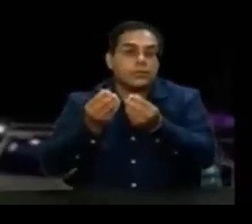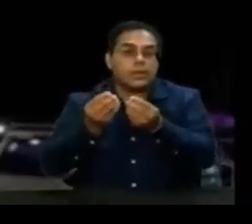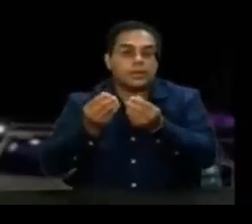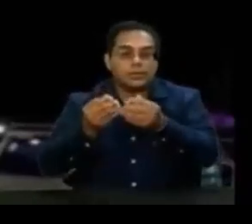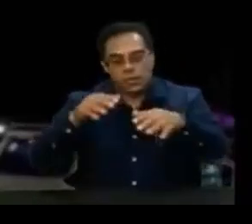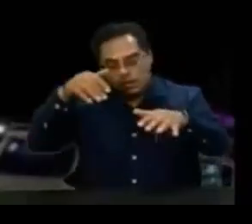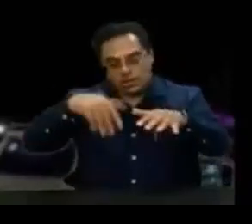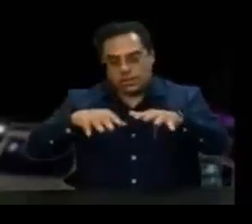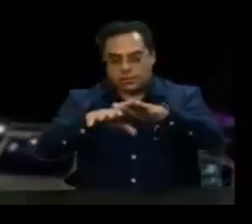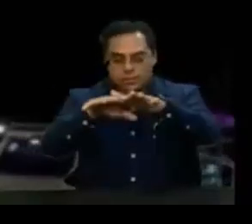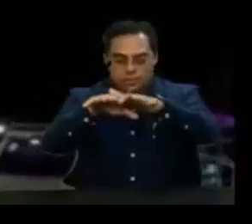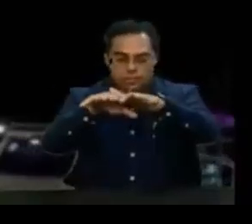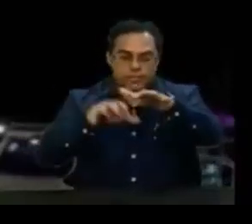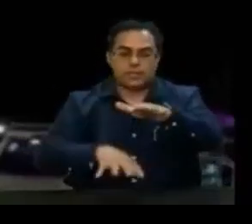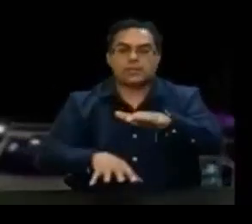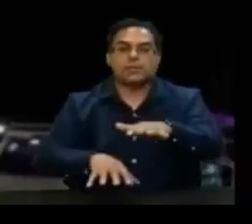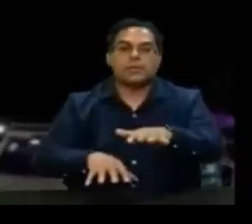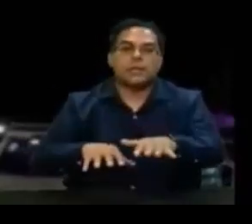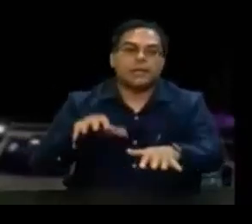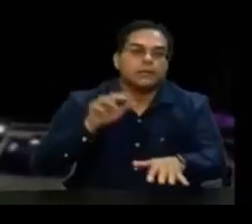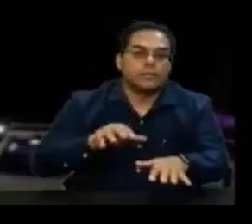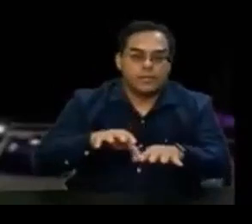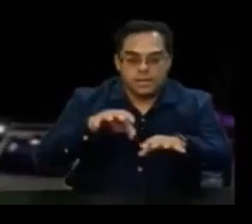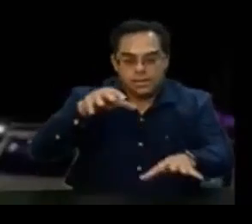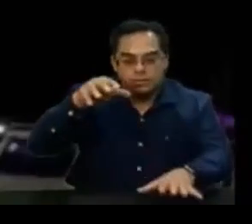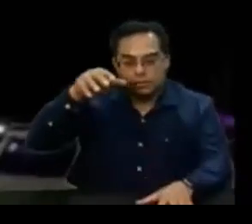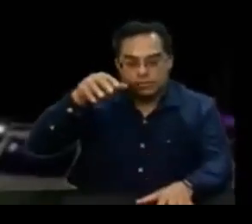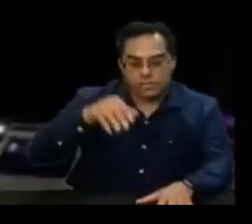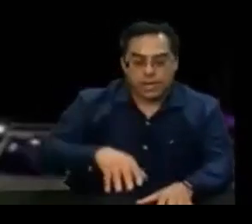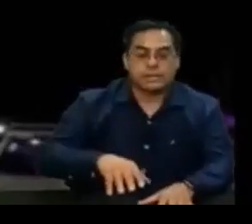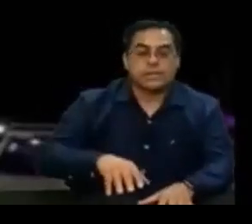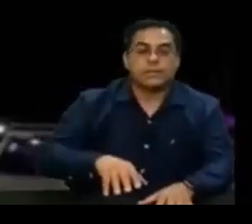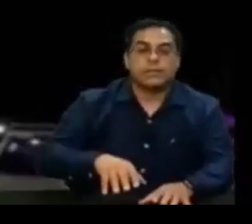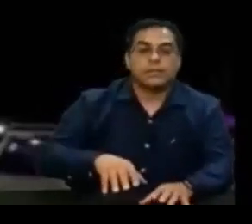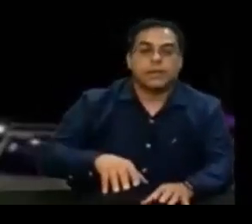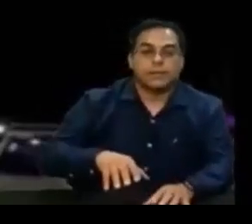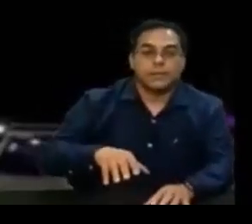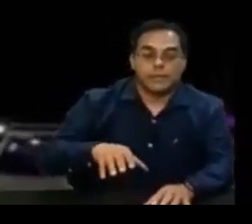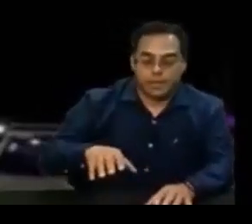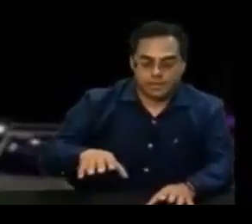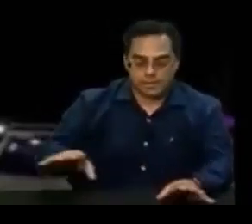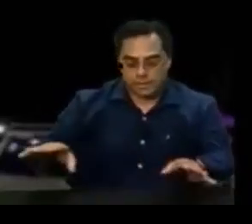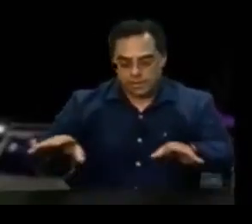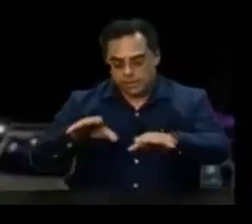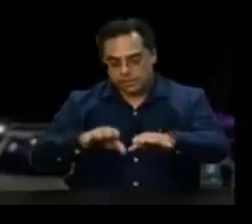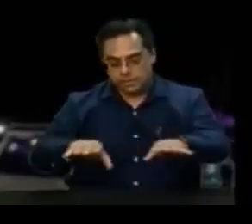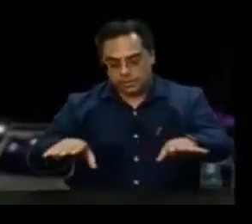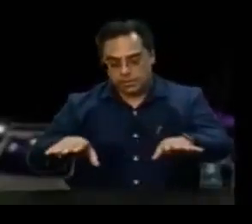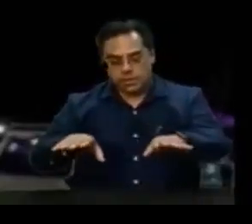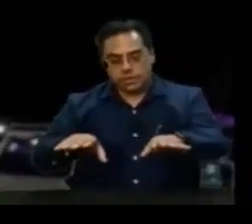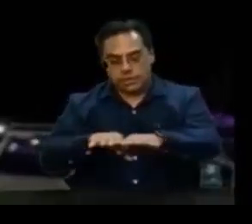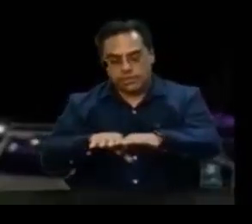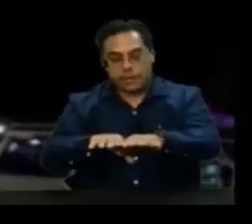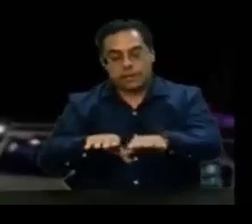muy delgadito, y sabemos que debajo de la órbita está el seno maxilar, entonces los tejidos caen en el seno maxilar y a veces este